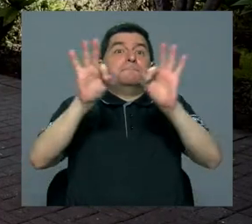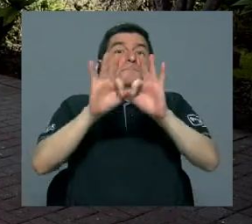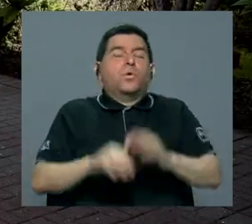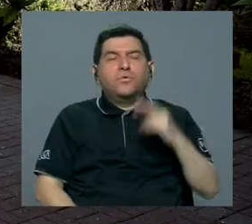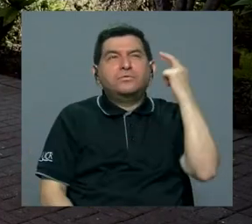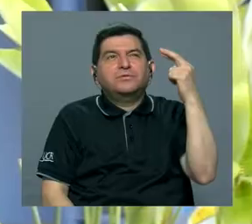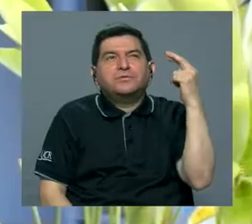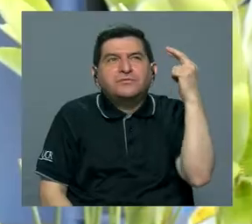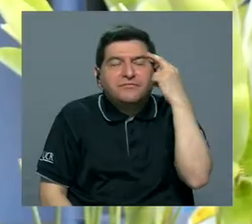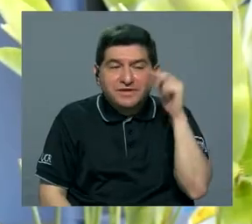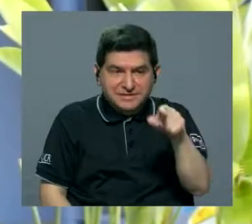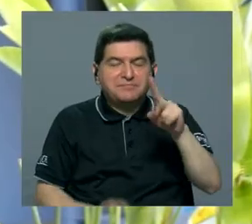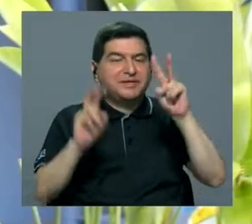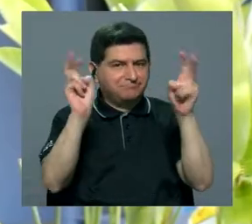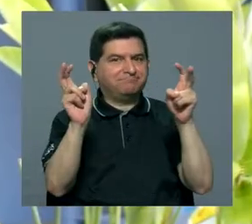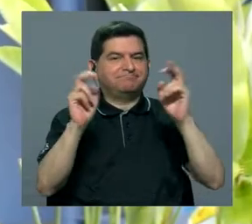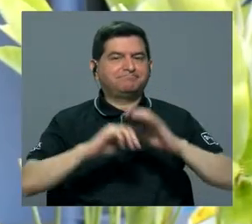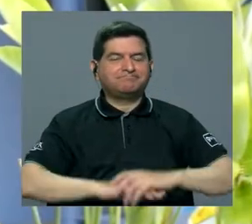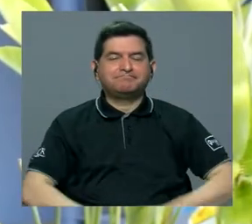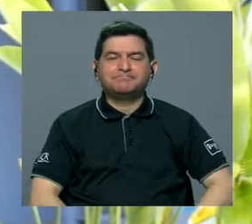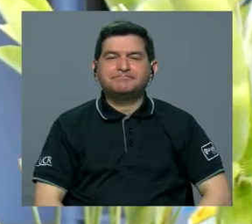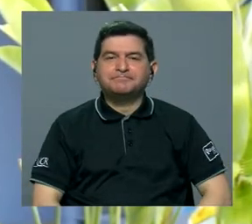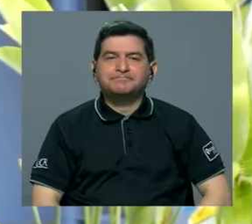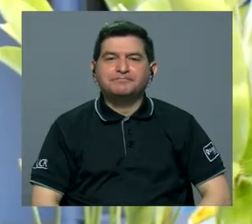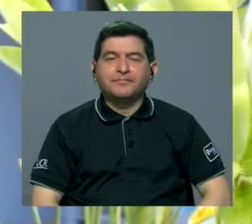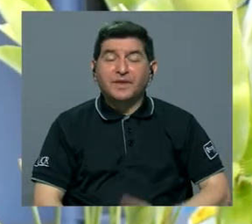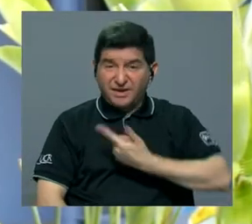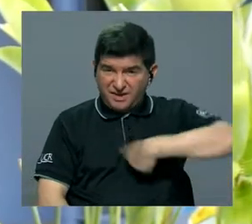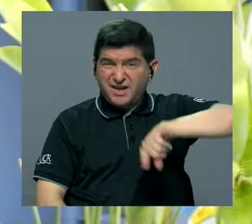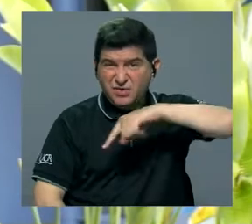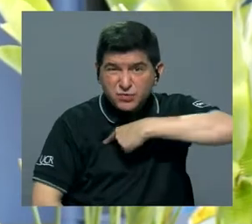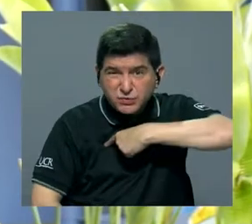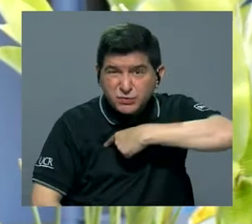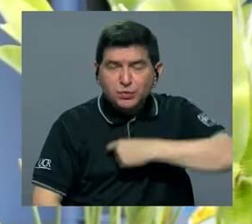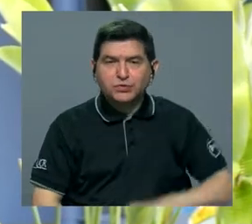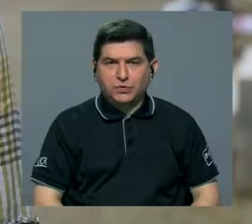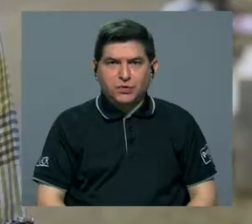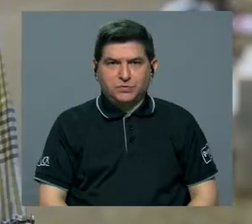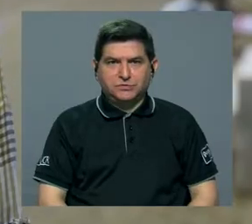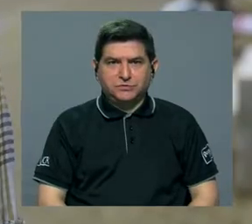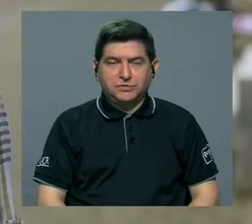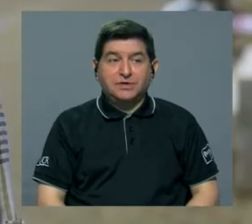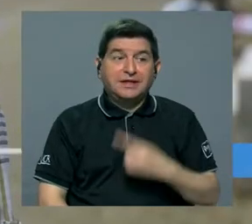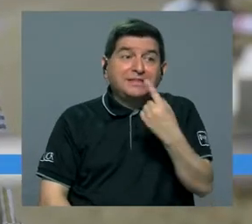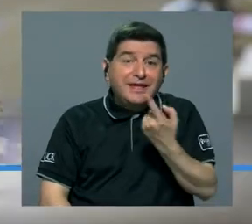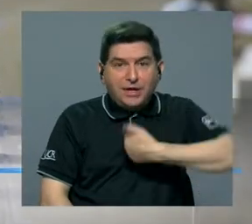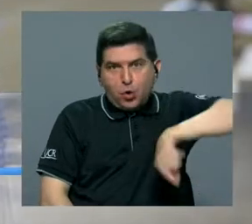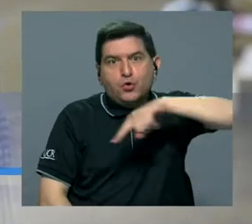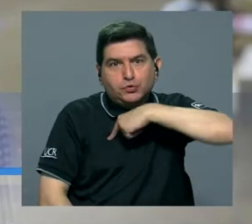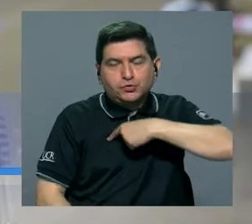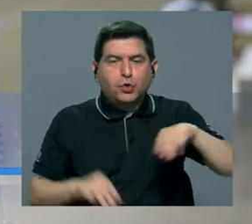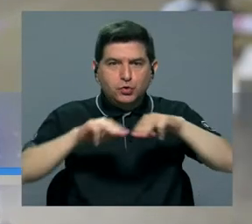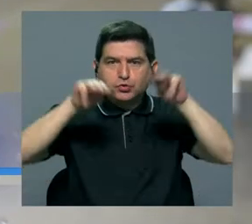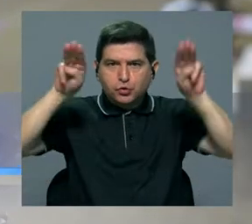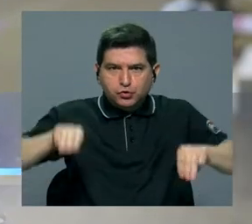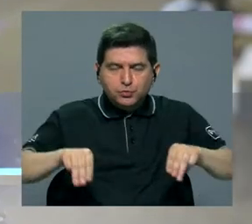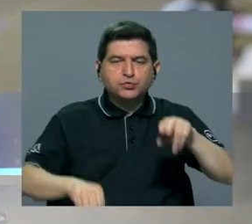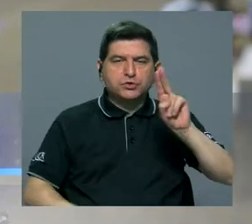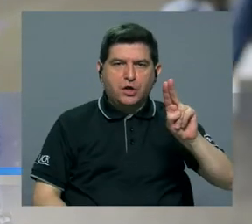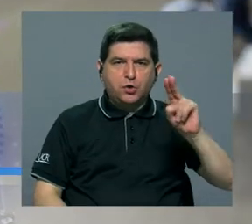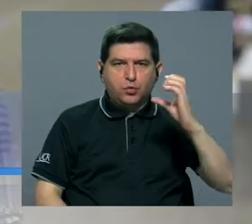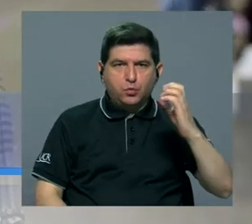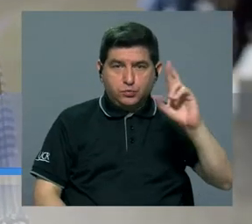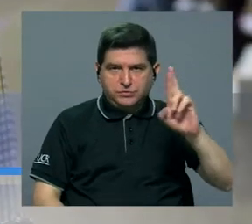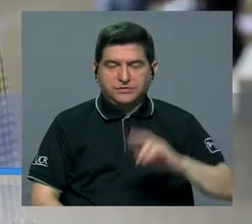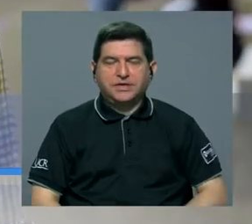de reflexionar sobre este tema. Para nosotros, pues era, el Museo de la Universidad de Costa